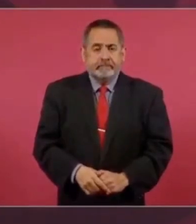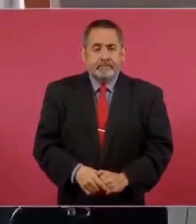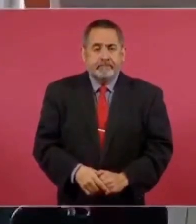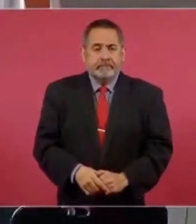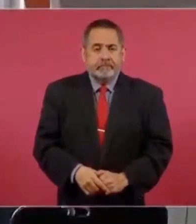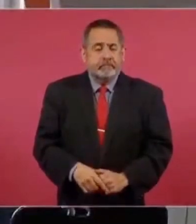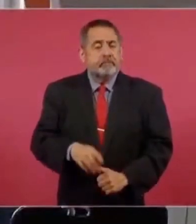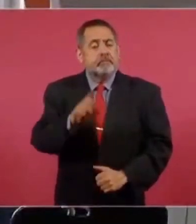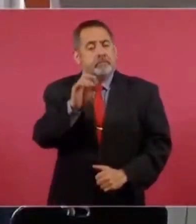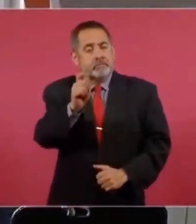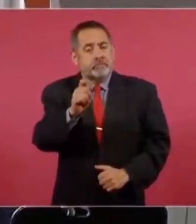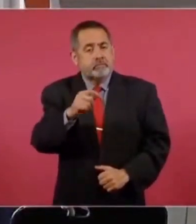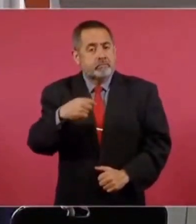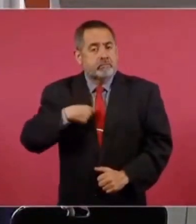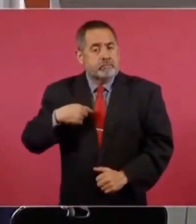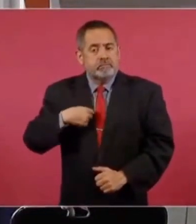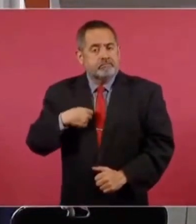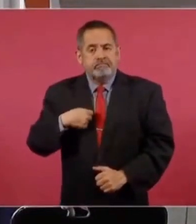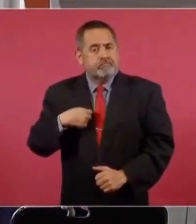instrucción